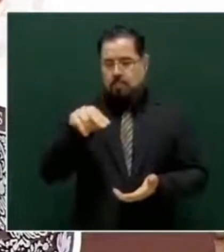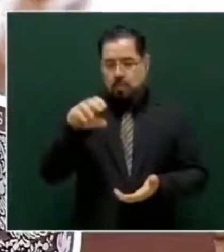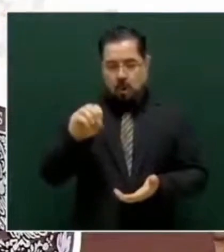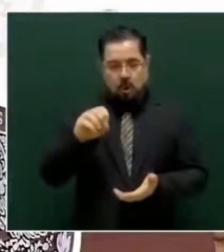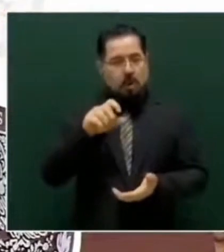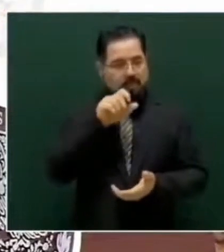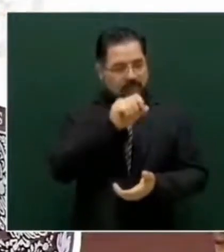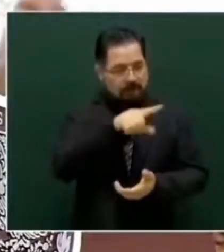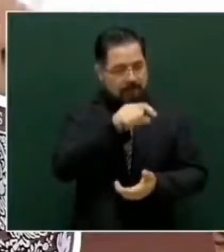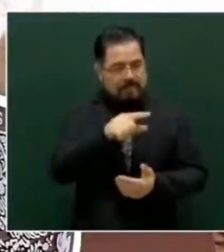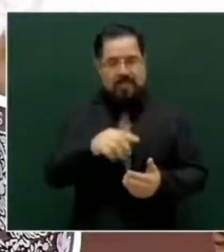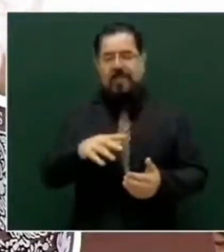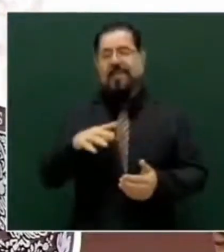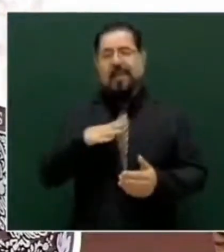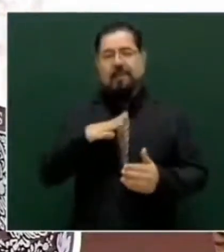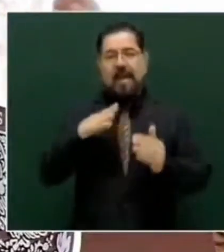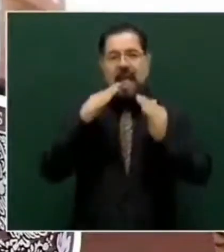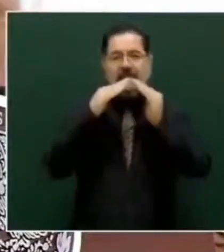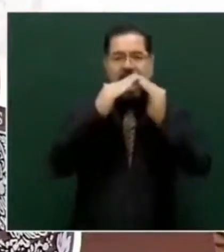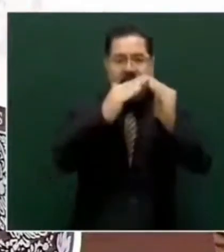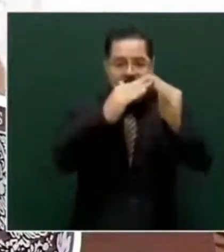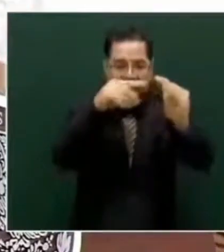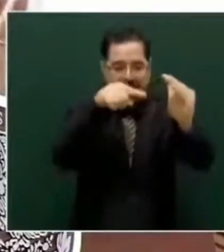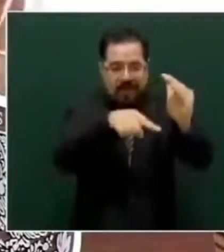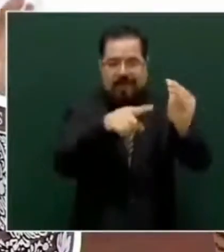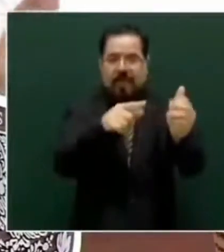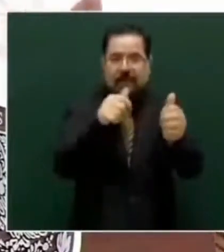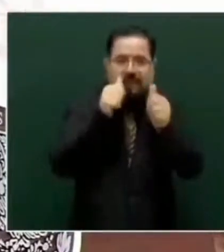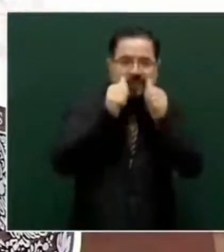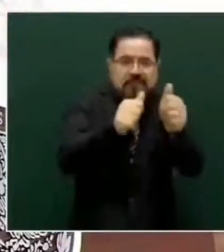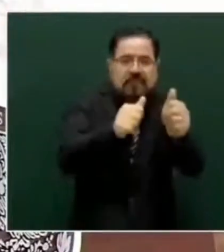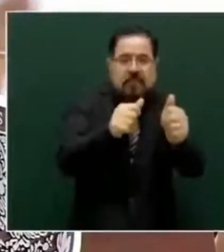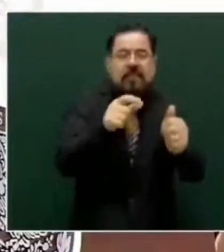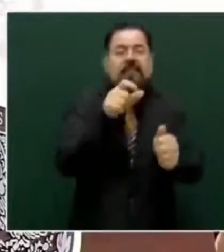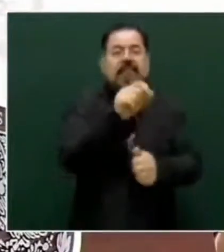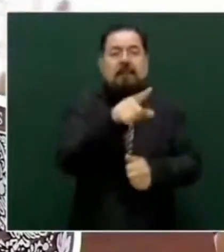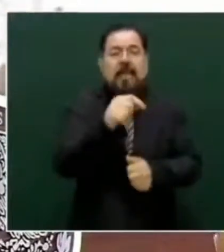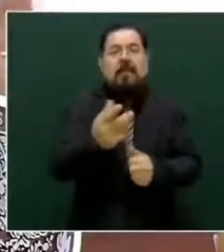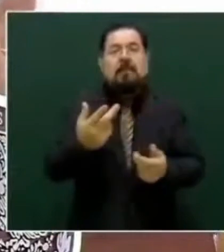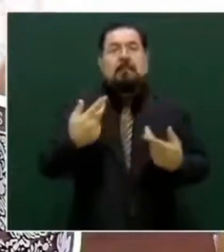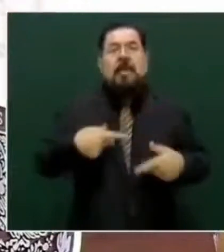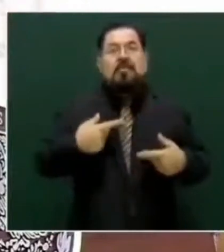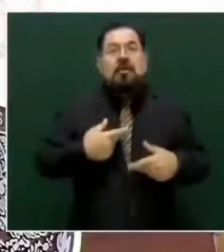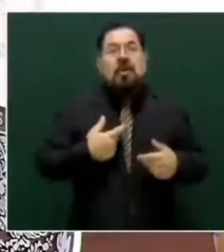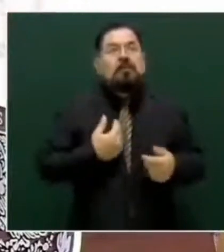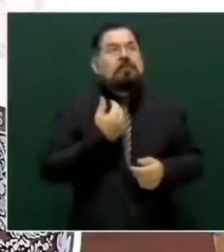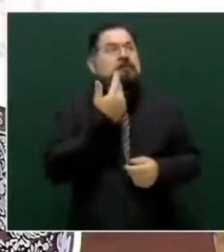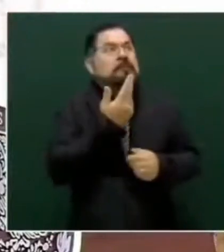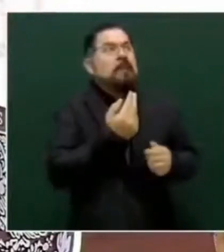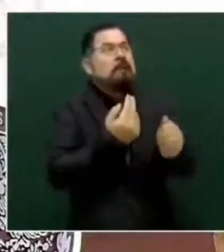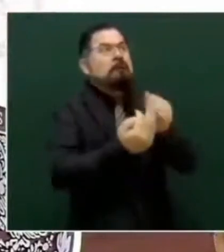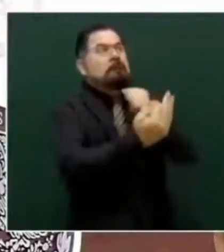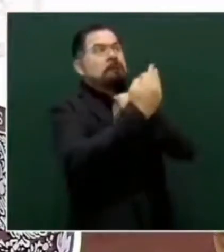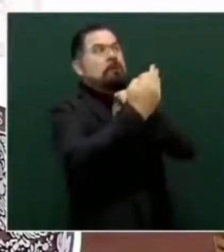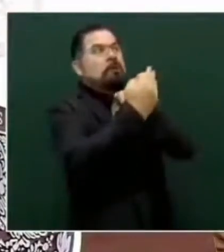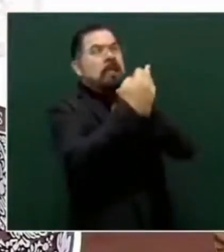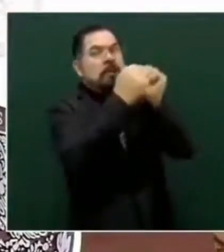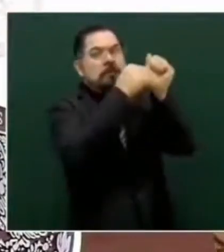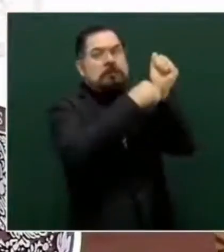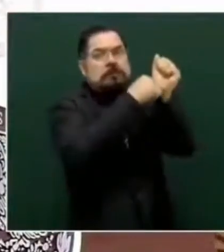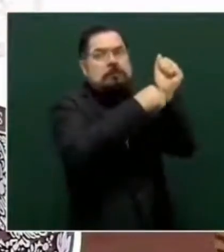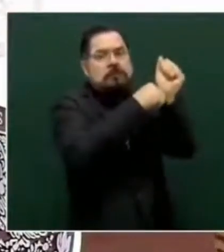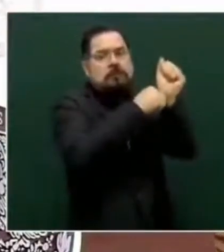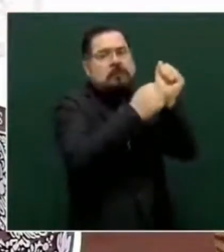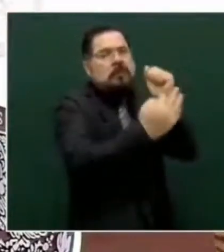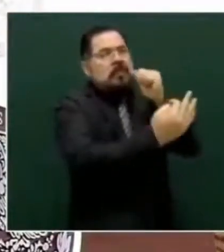y Giordano Bruno, que sería para solicitantes de refugio. Es decir, lo que va a pasar en Tláhuac es que Tláhuac ya no